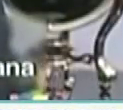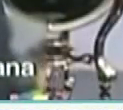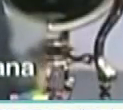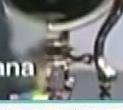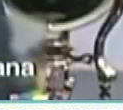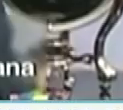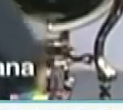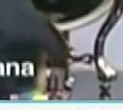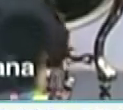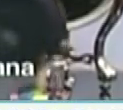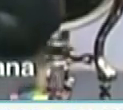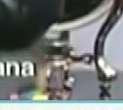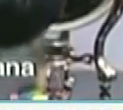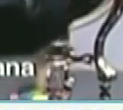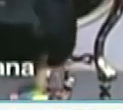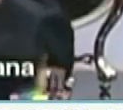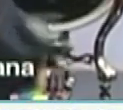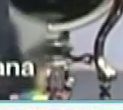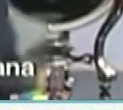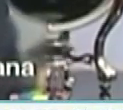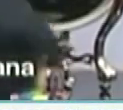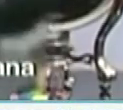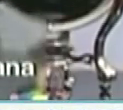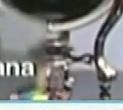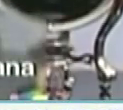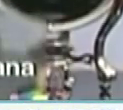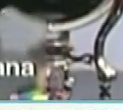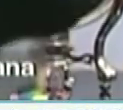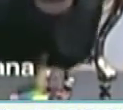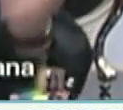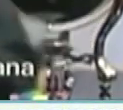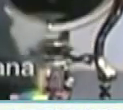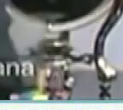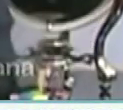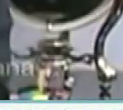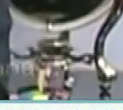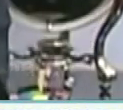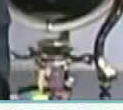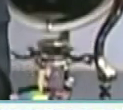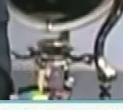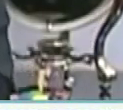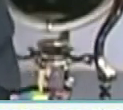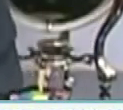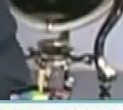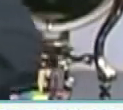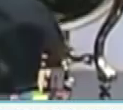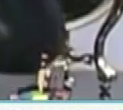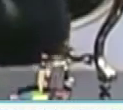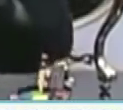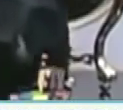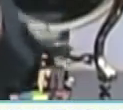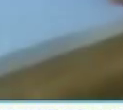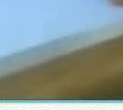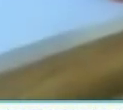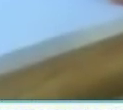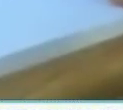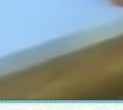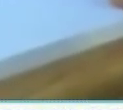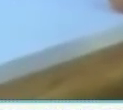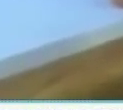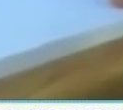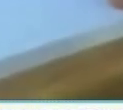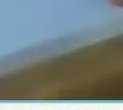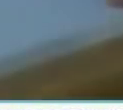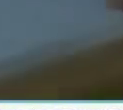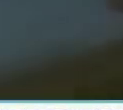paz en Colombia y que haya paz en esta Sudamérica, en este Caribe, en esta América Latina y en el mundo.